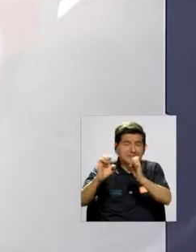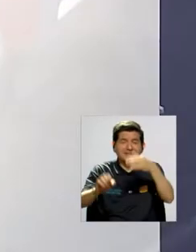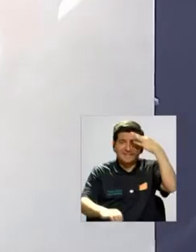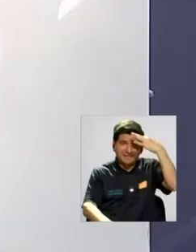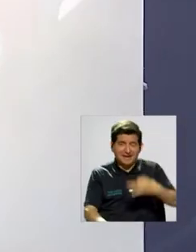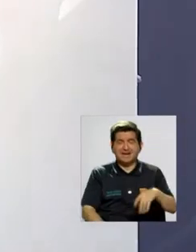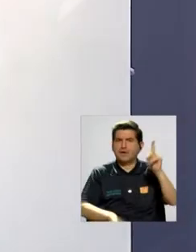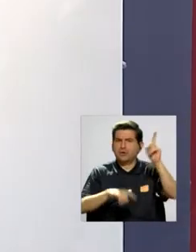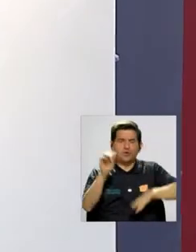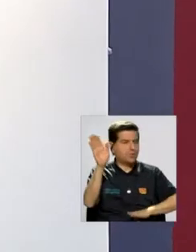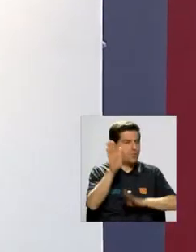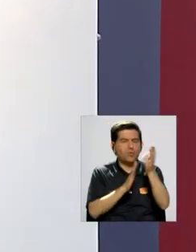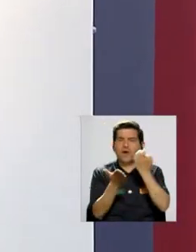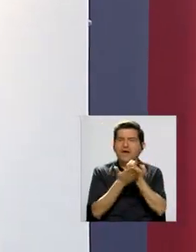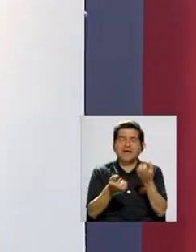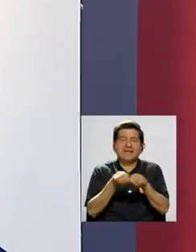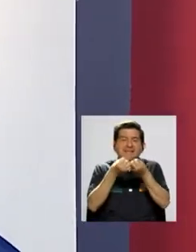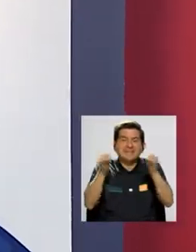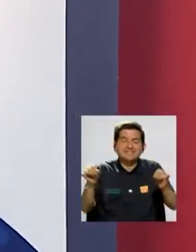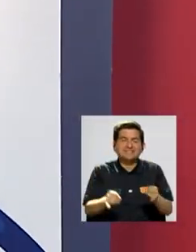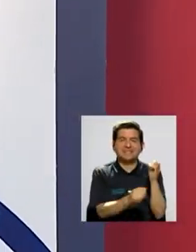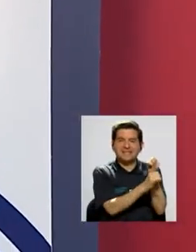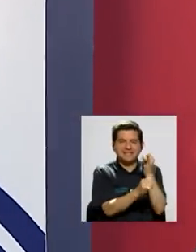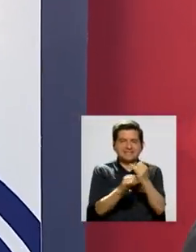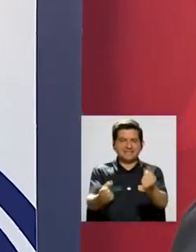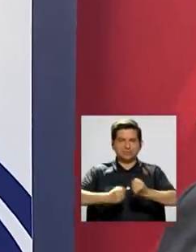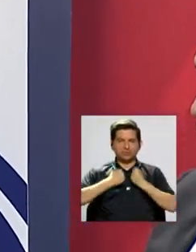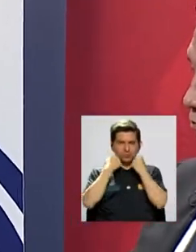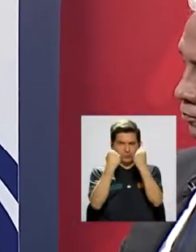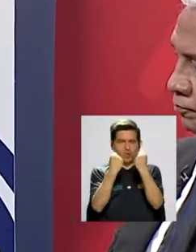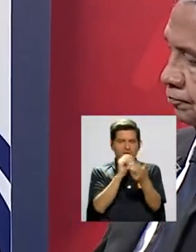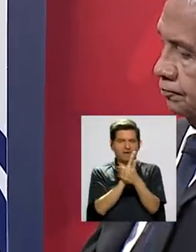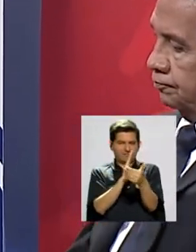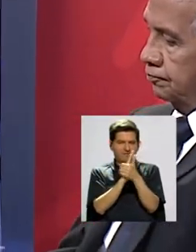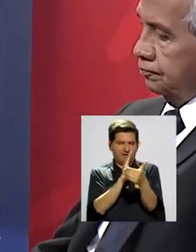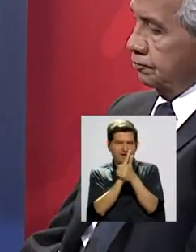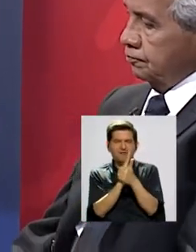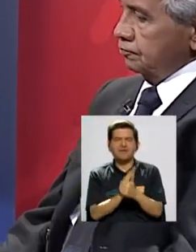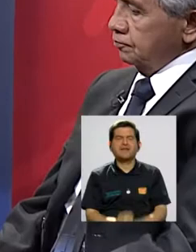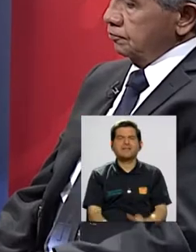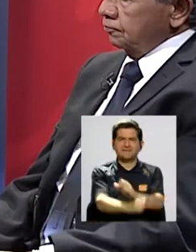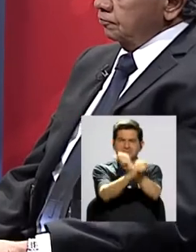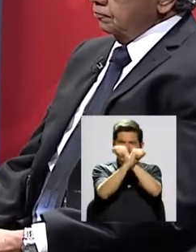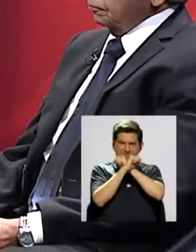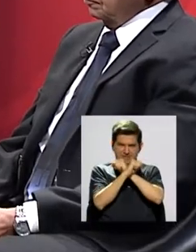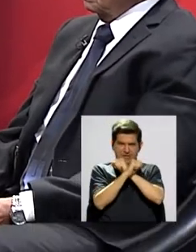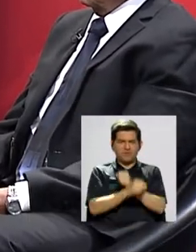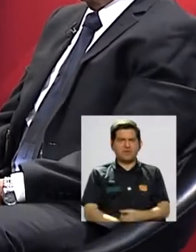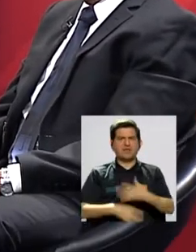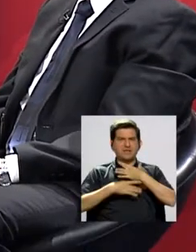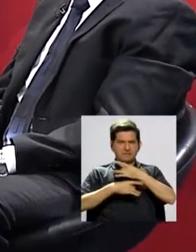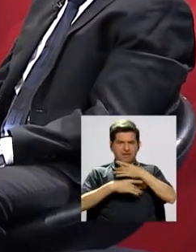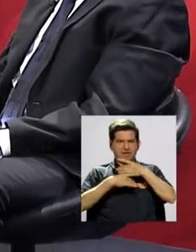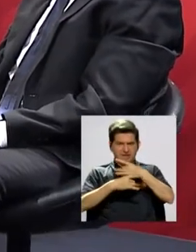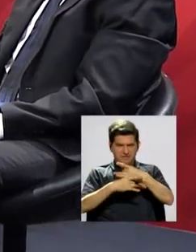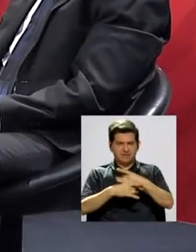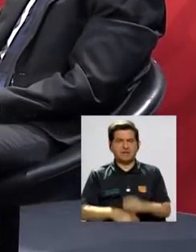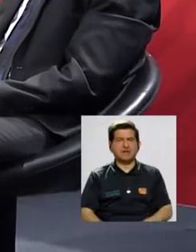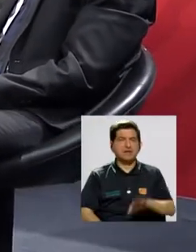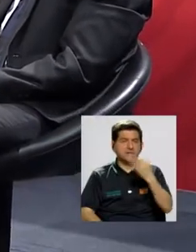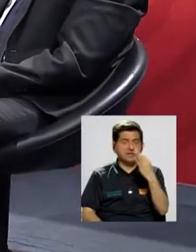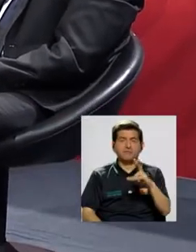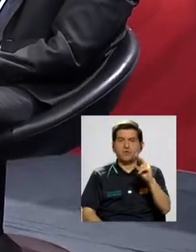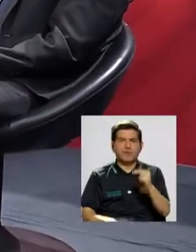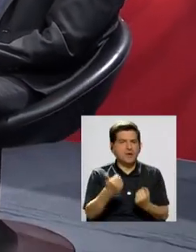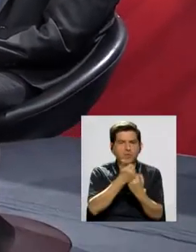O sea, no puede haber desarrollo económico si no hay una institucionalidad fuerte que sea capaz precisamente de garantizar los intereses en juego de manera